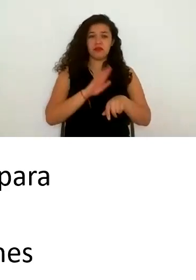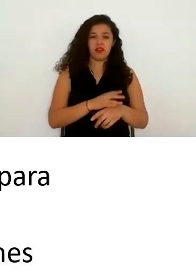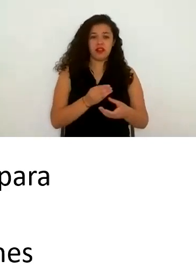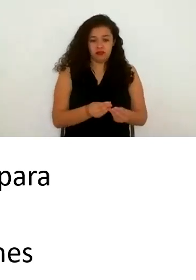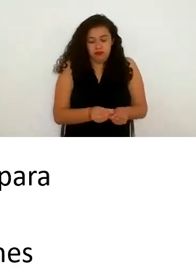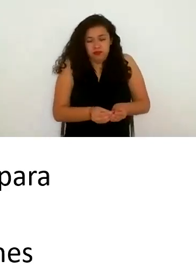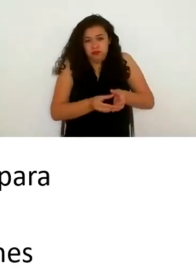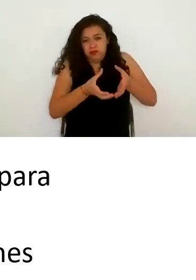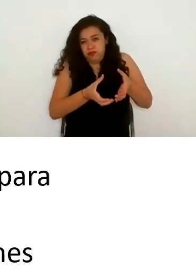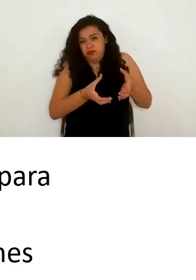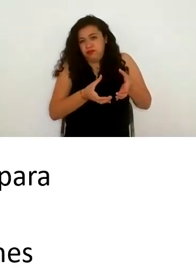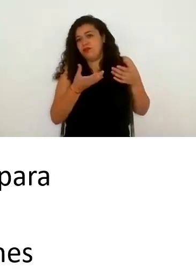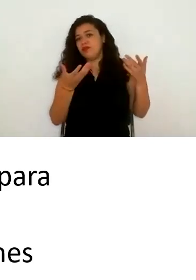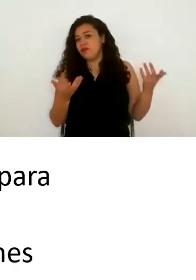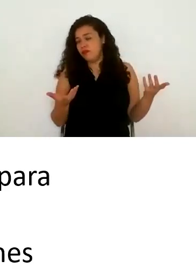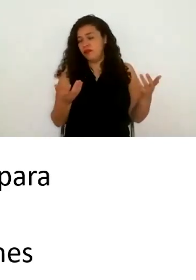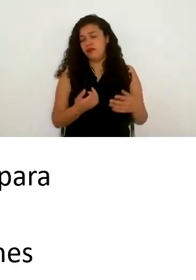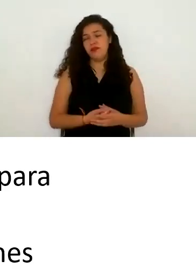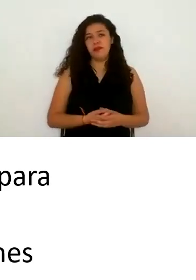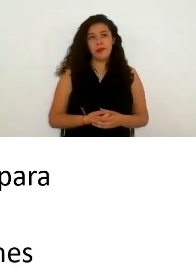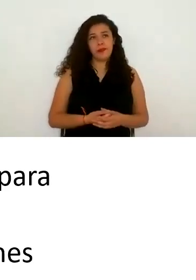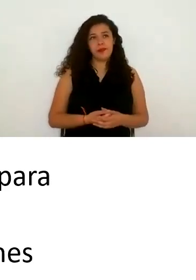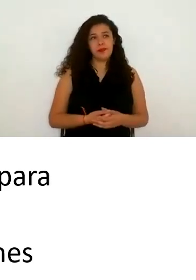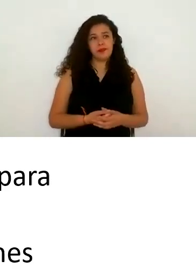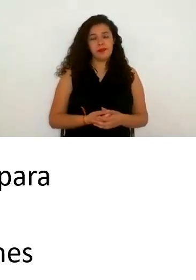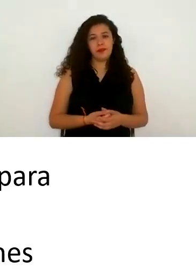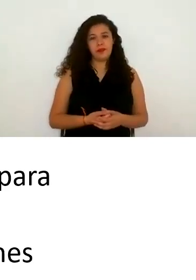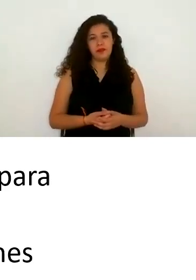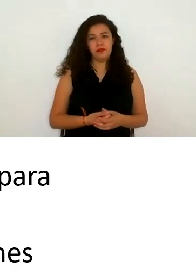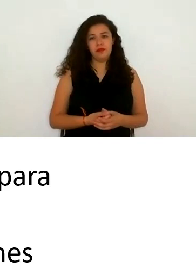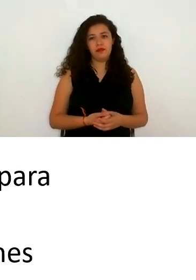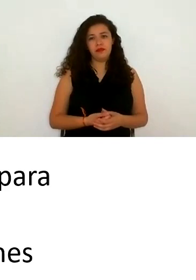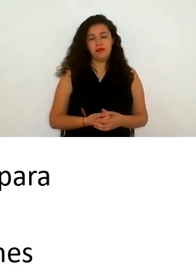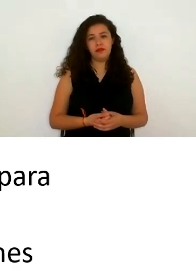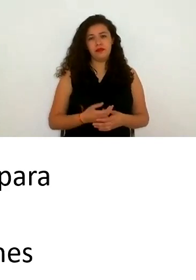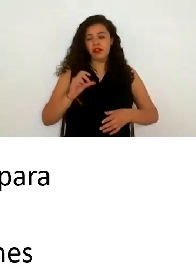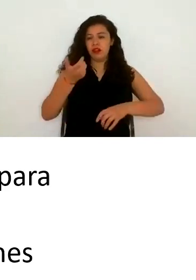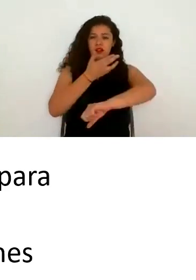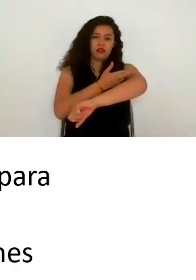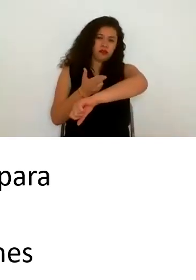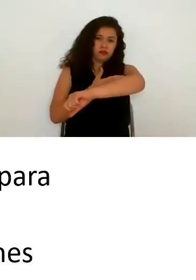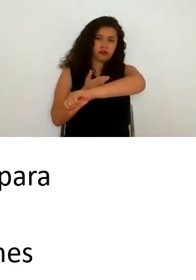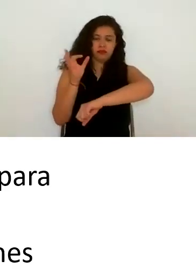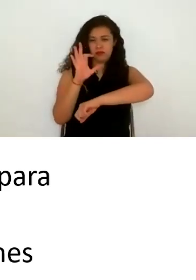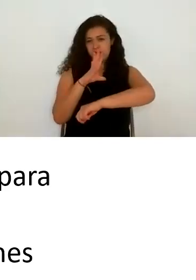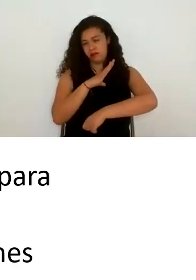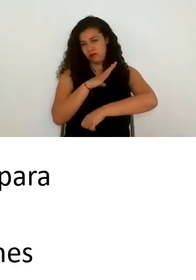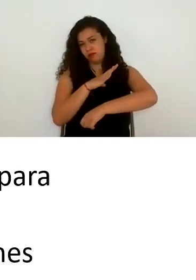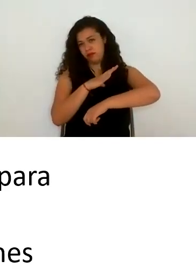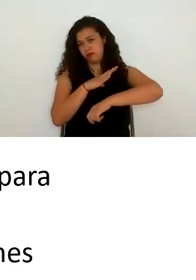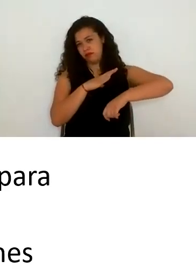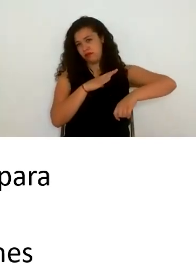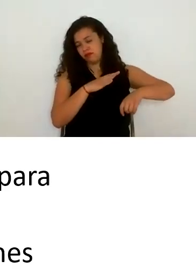el expediente y, y en su momento podemos, si es otro trámite que requiere